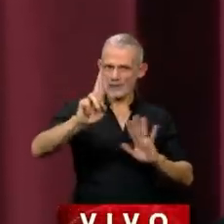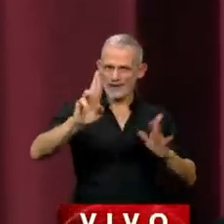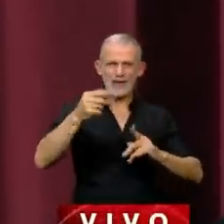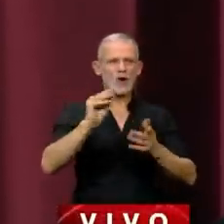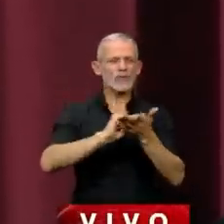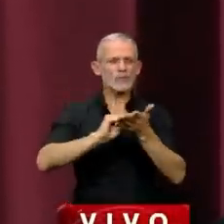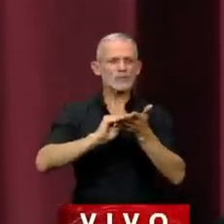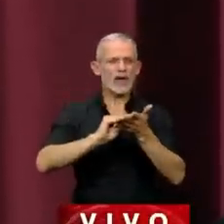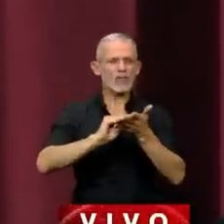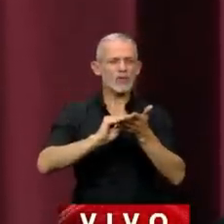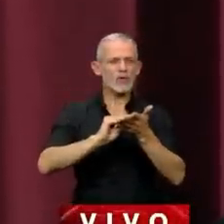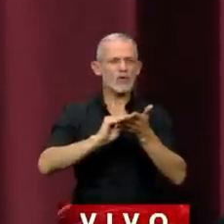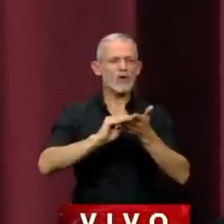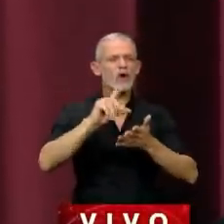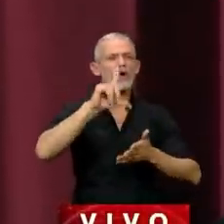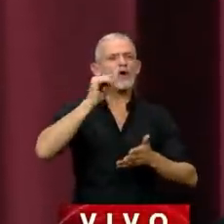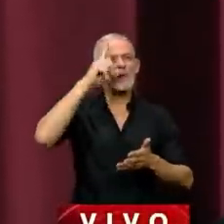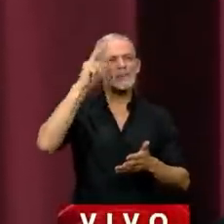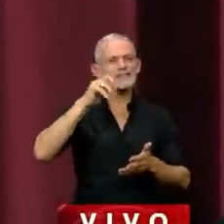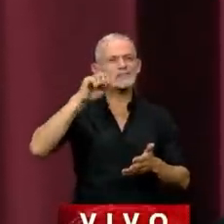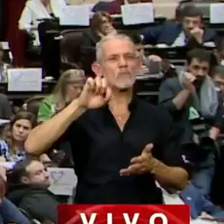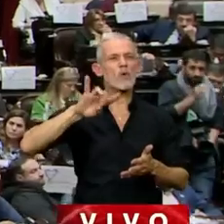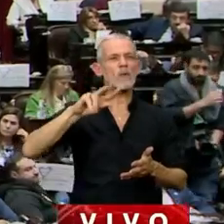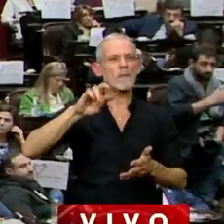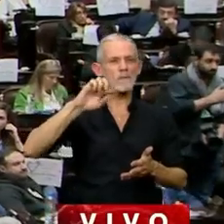el diputado Ricardo López Murphy.